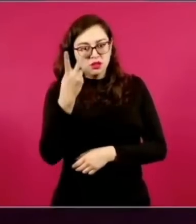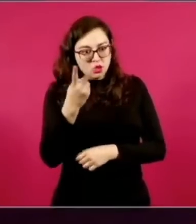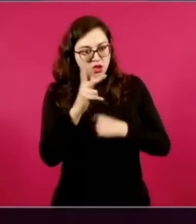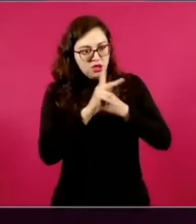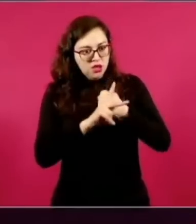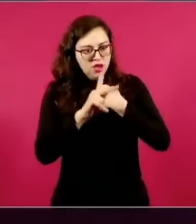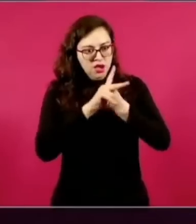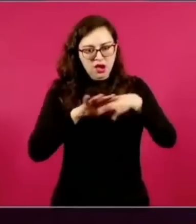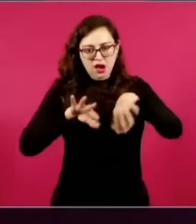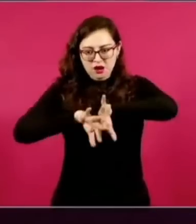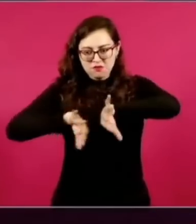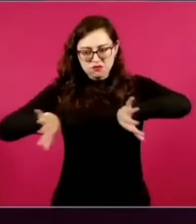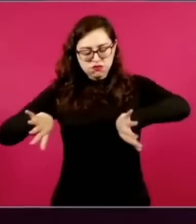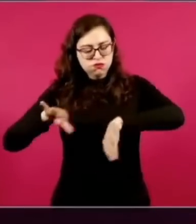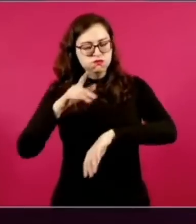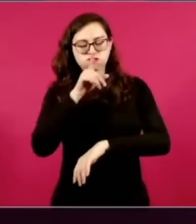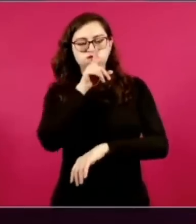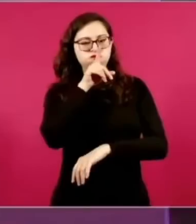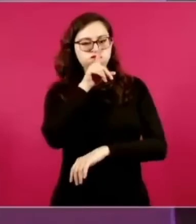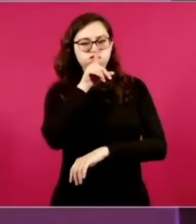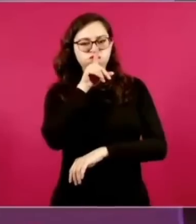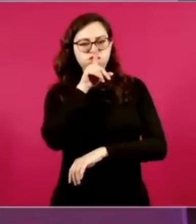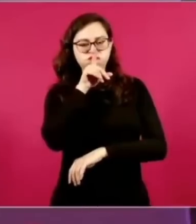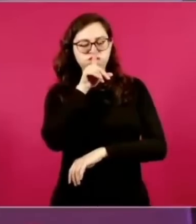esa segregación,